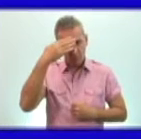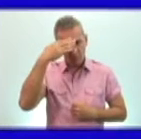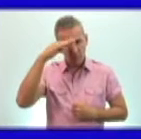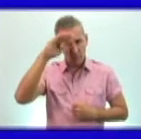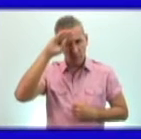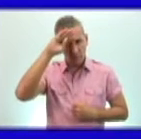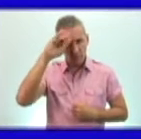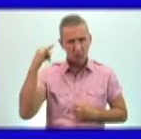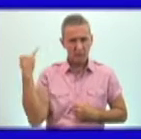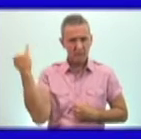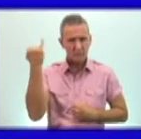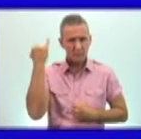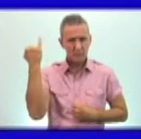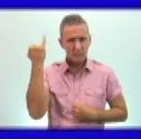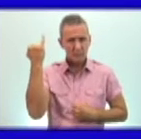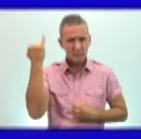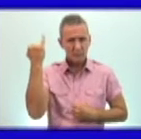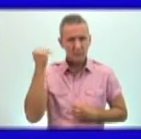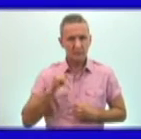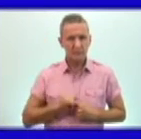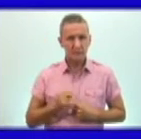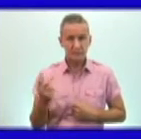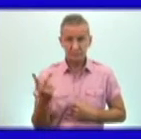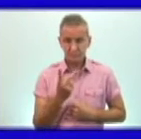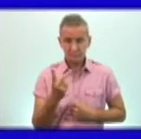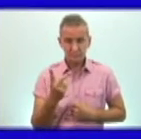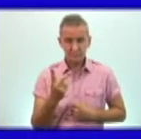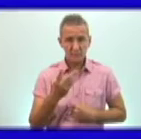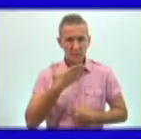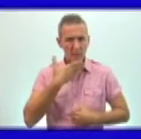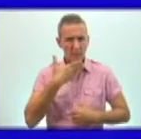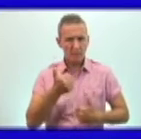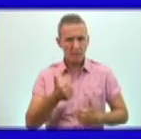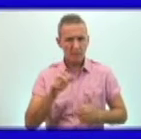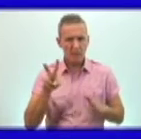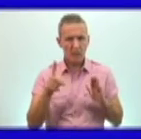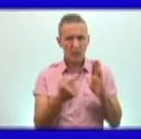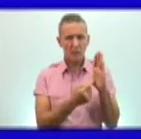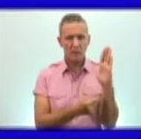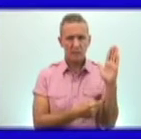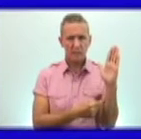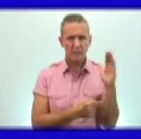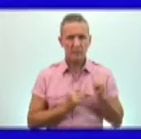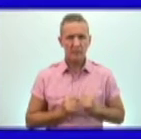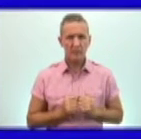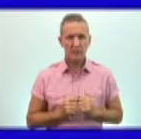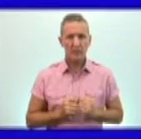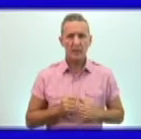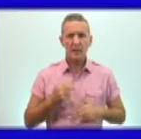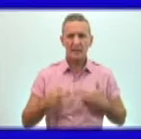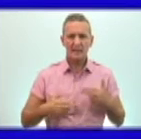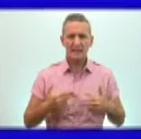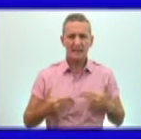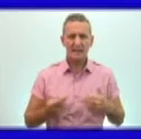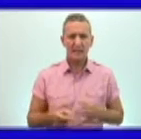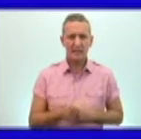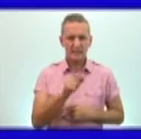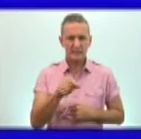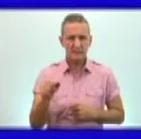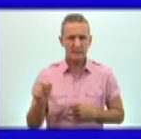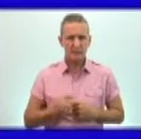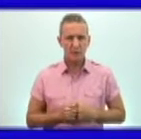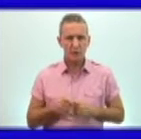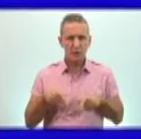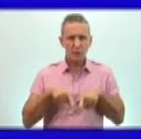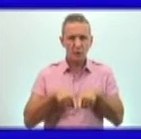y el internacionalismo, dos de los mejores valores que han sido capaces de crear el hombre, se unirían siempre en la